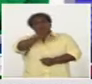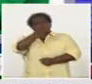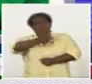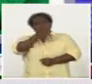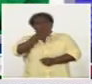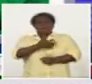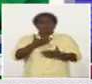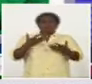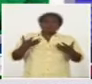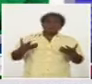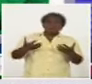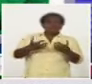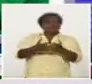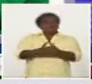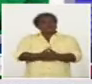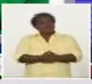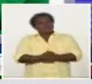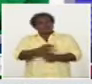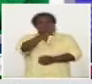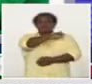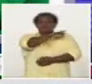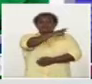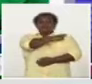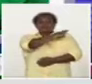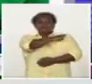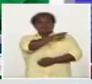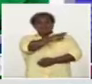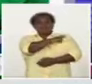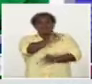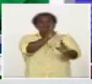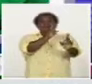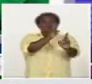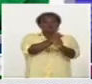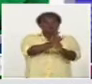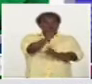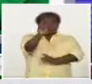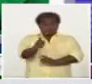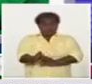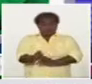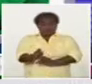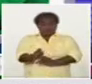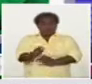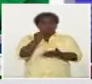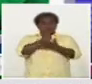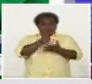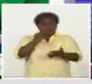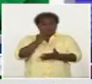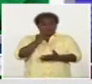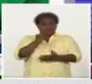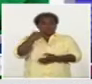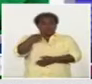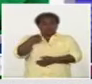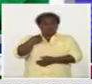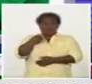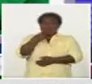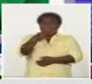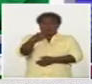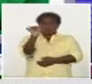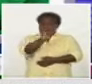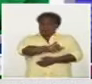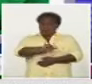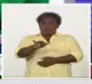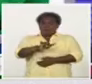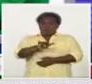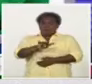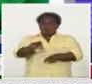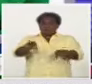que también la responsabilidad de ser contacto de un caso confirmado, lo que pasa es que también yo reconozco que a veces eso